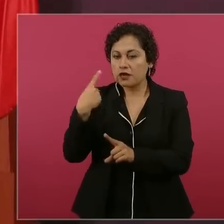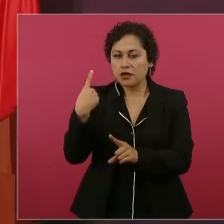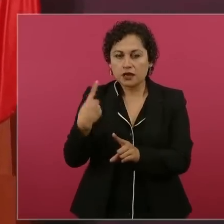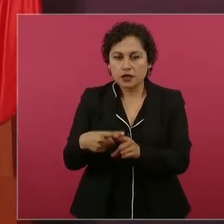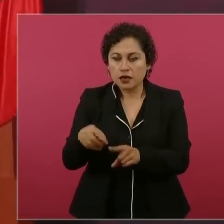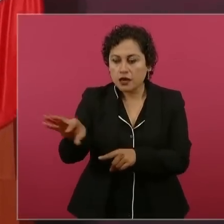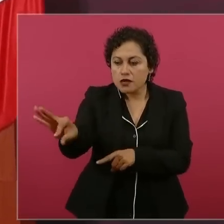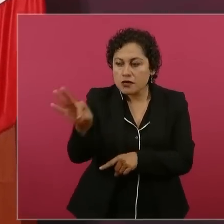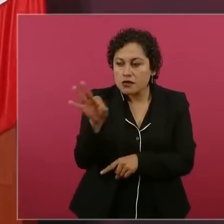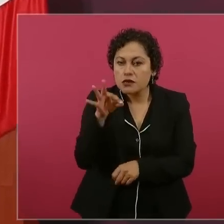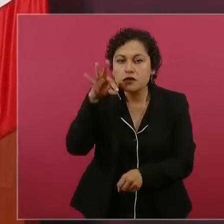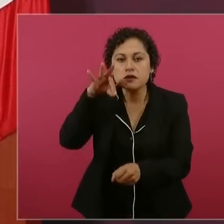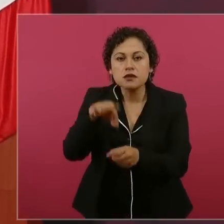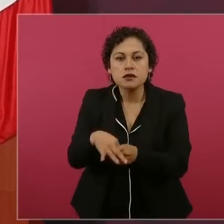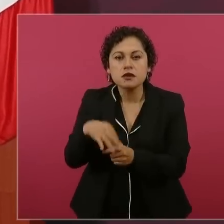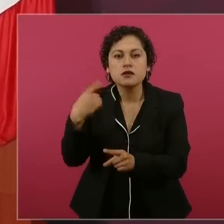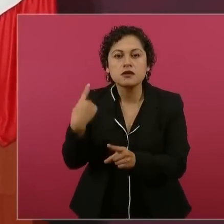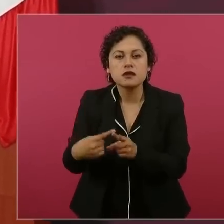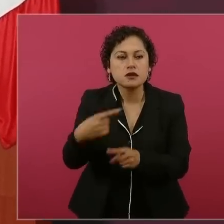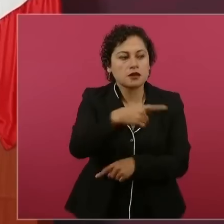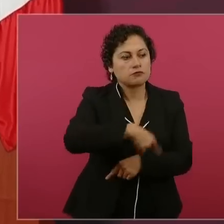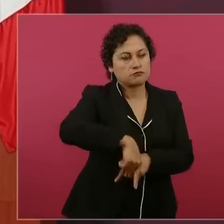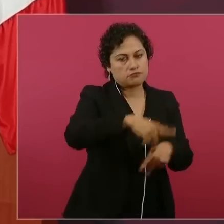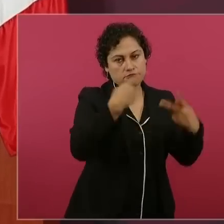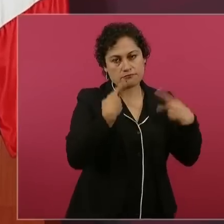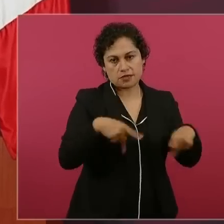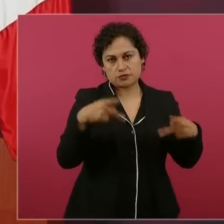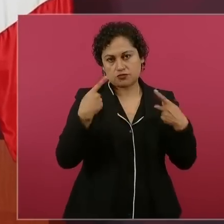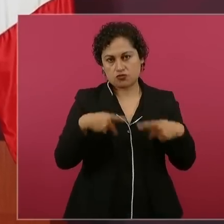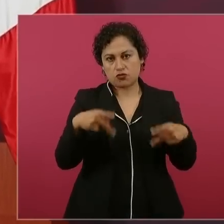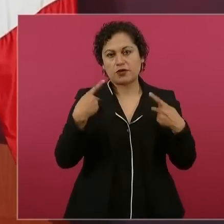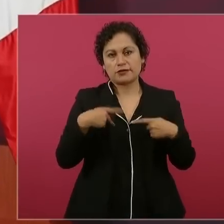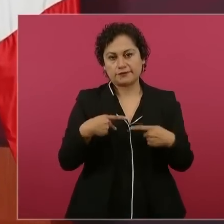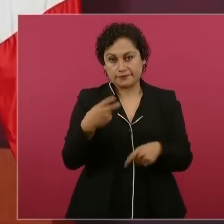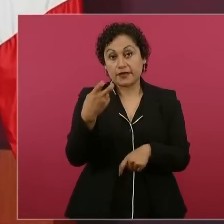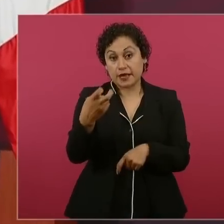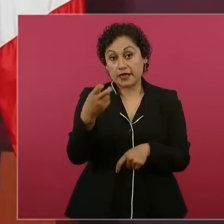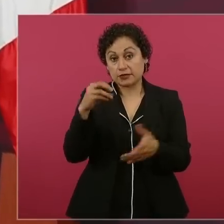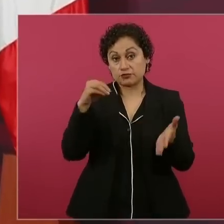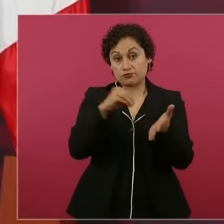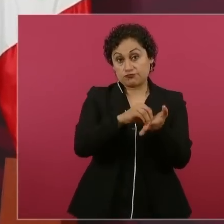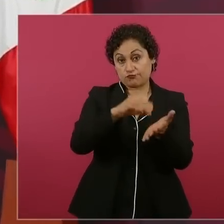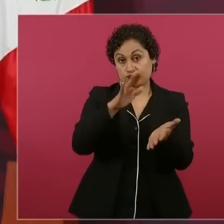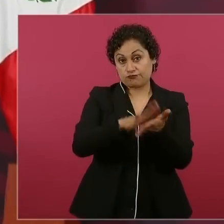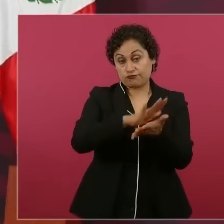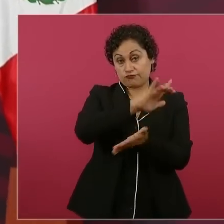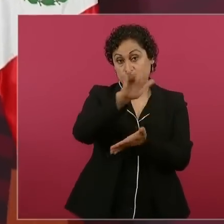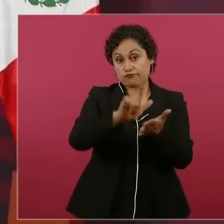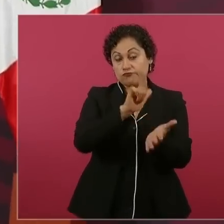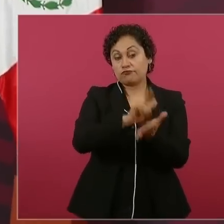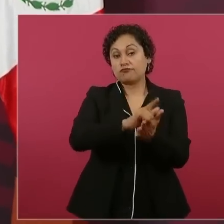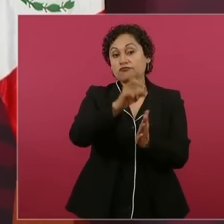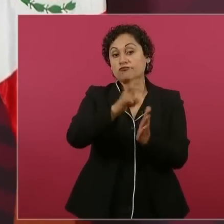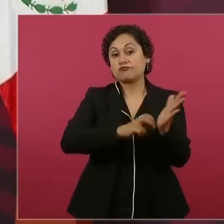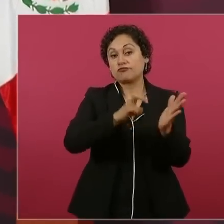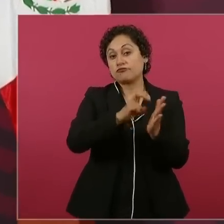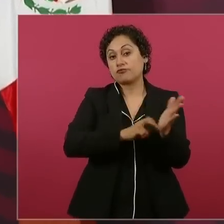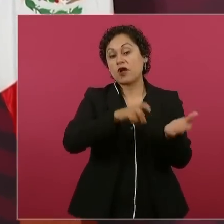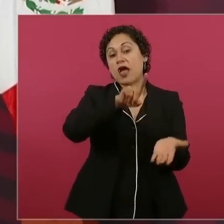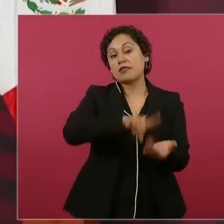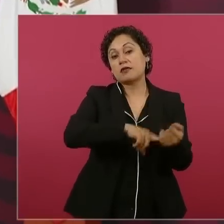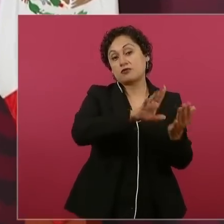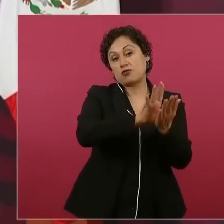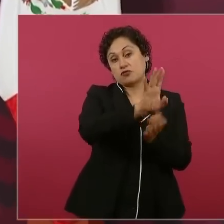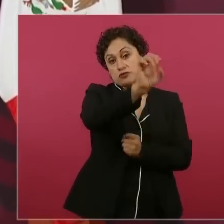Ese es un paso hacia adelante. Se tiene que reformar la Constitución. Yo pienso que